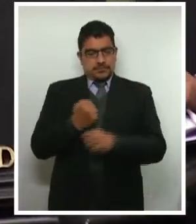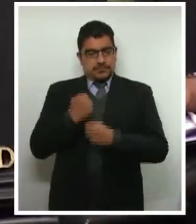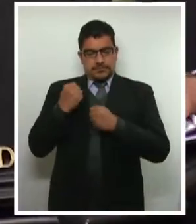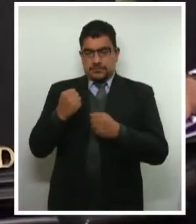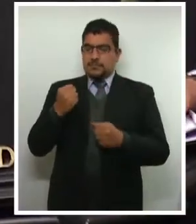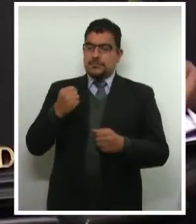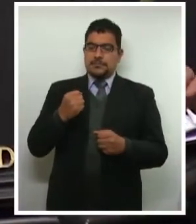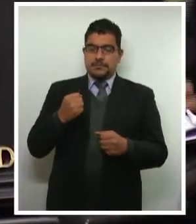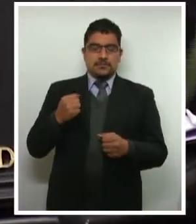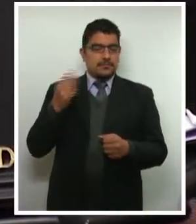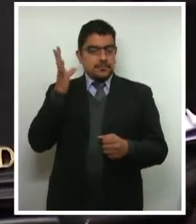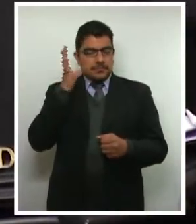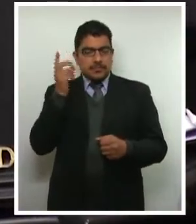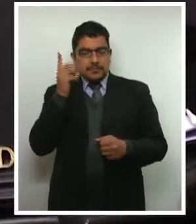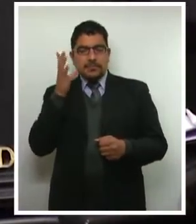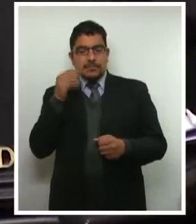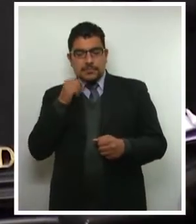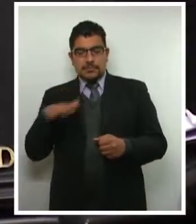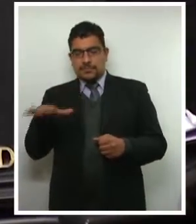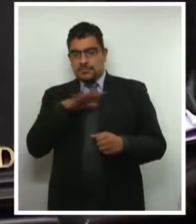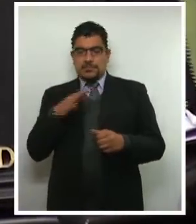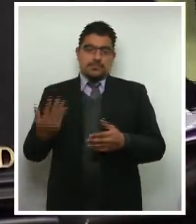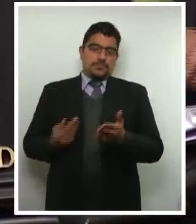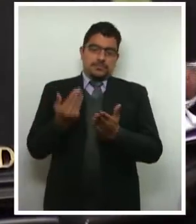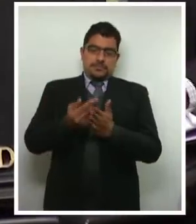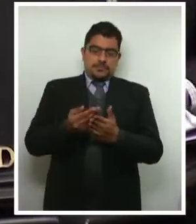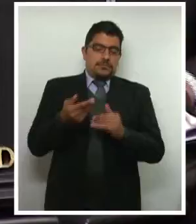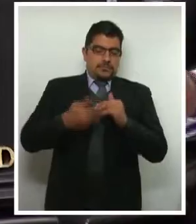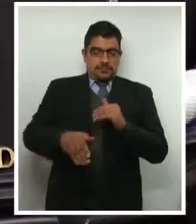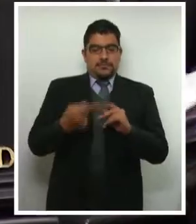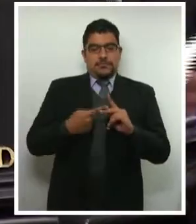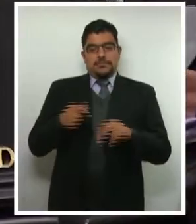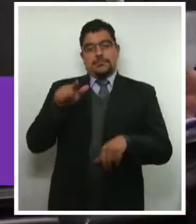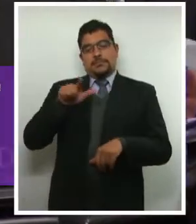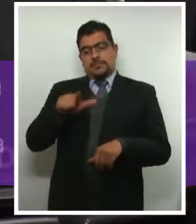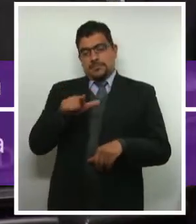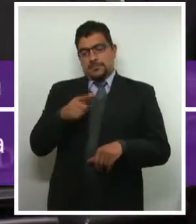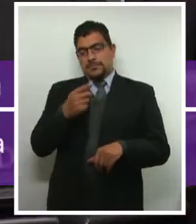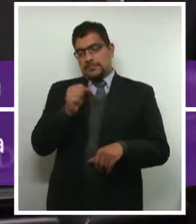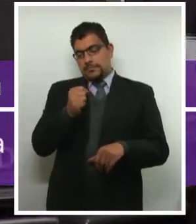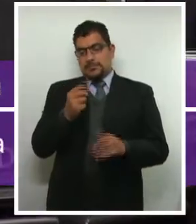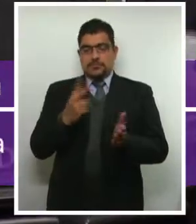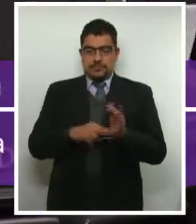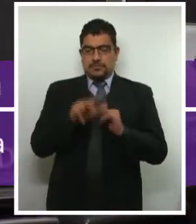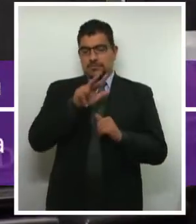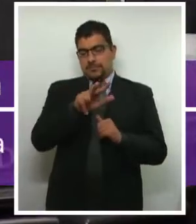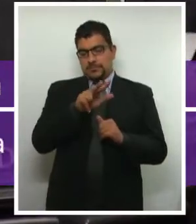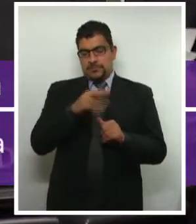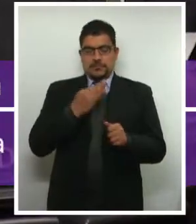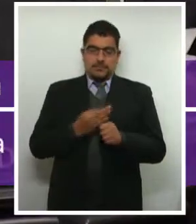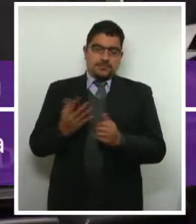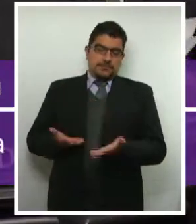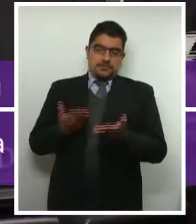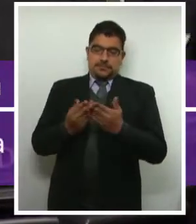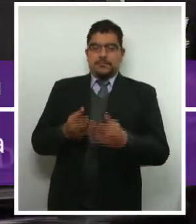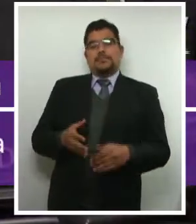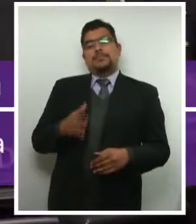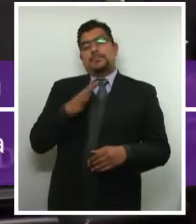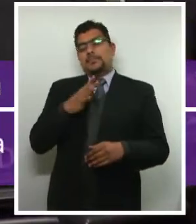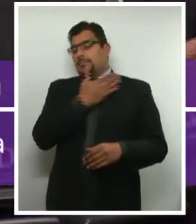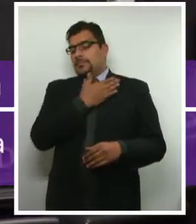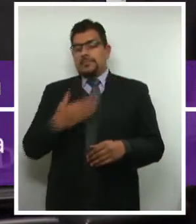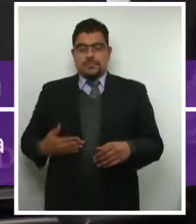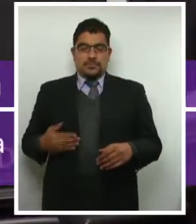Legislativo entrarán en vigor el 17 de septiembre de 2018. Las del Poder